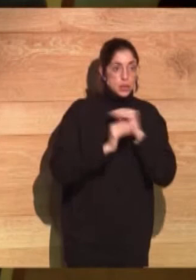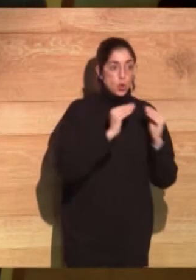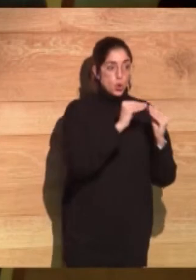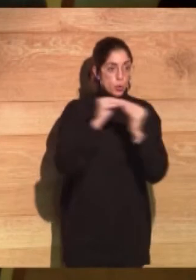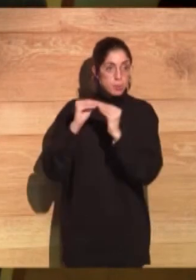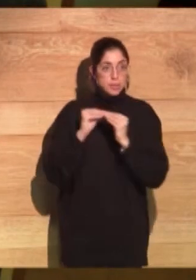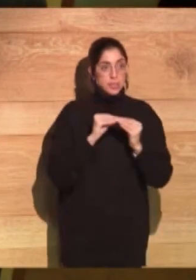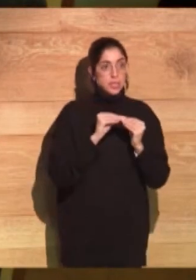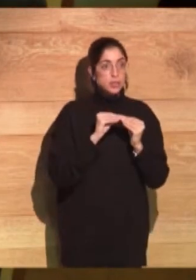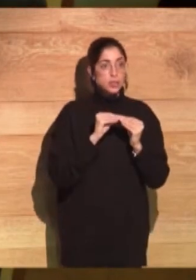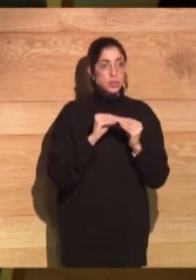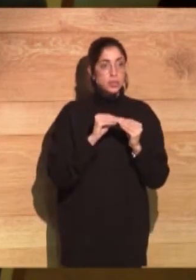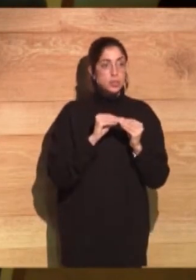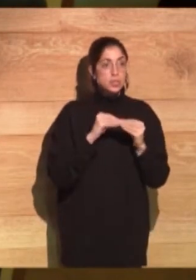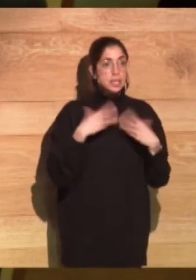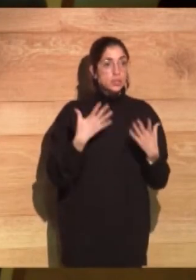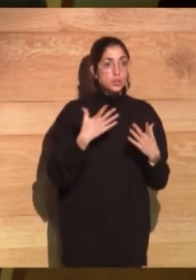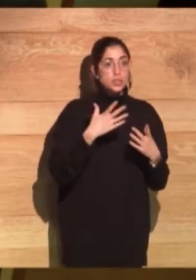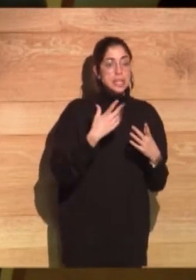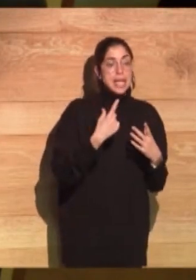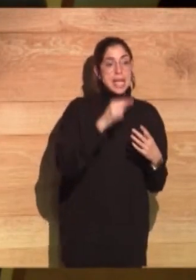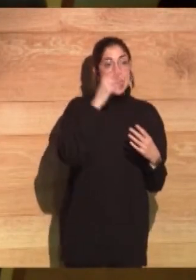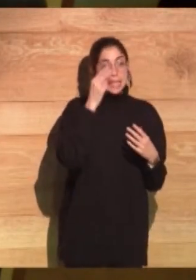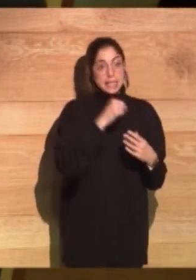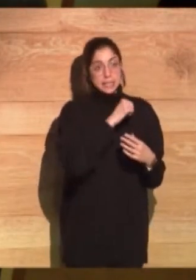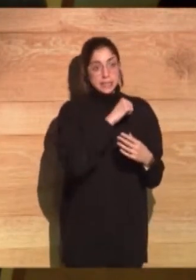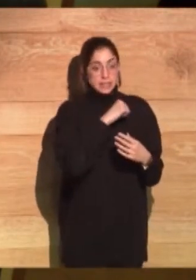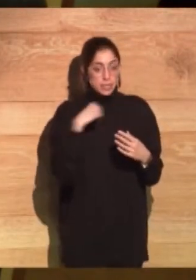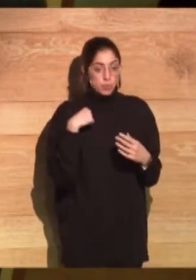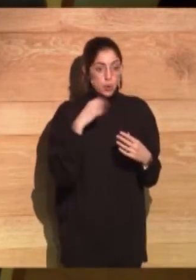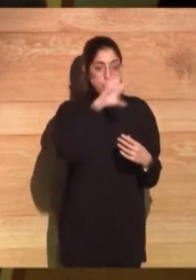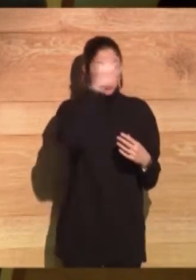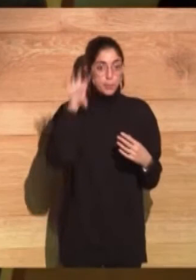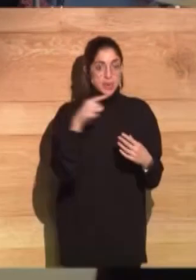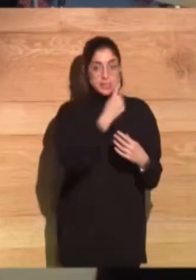no dejarse llevar a la mejor de los intereses individuales de cada uno de los países. Gracias.